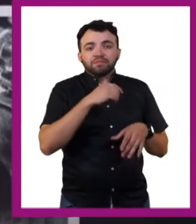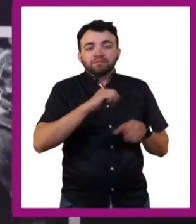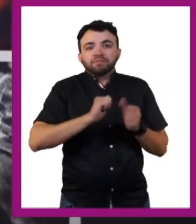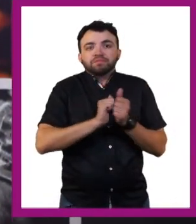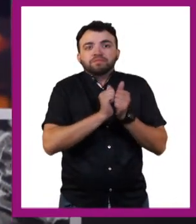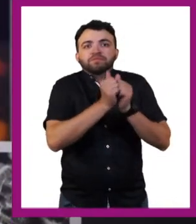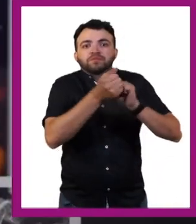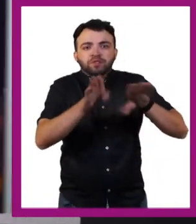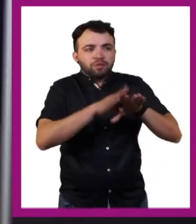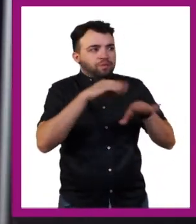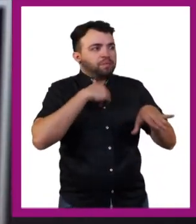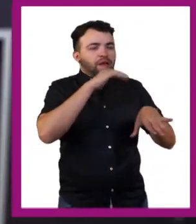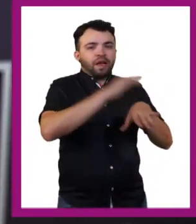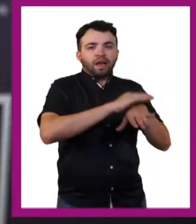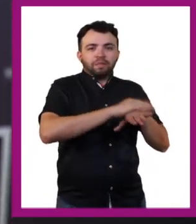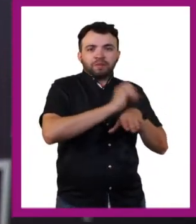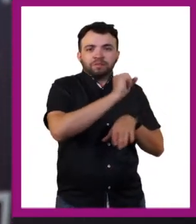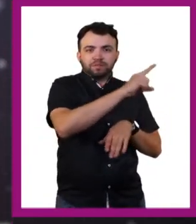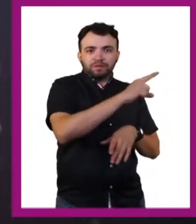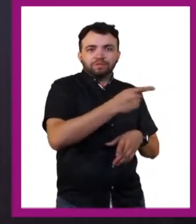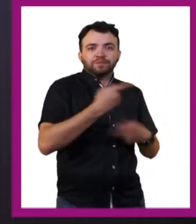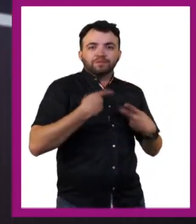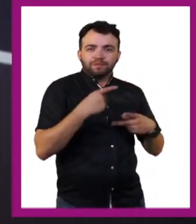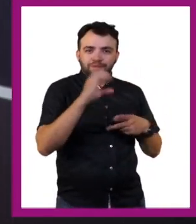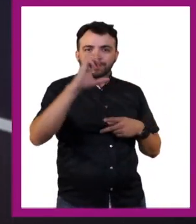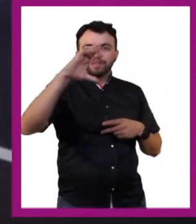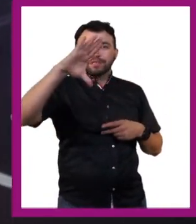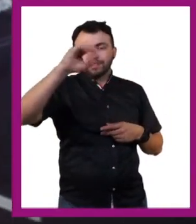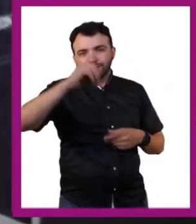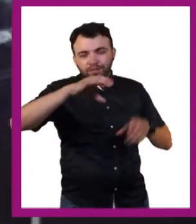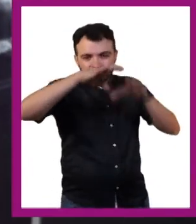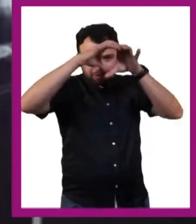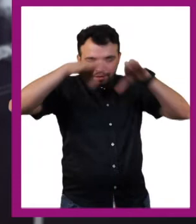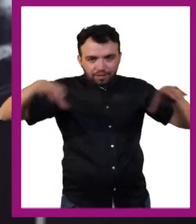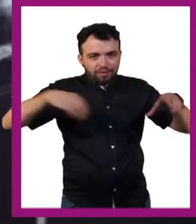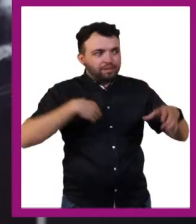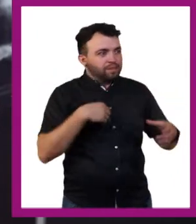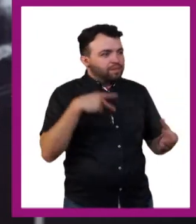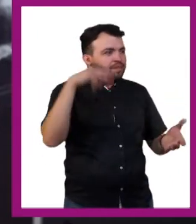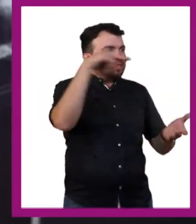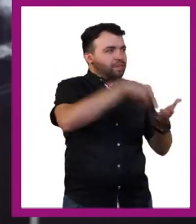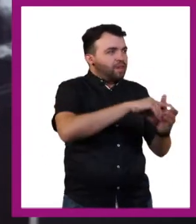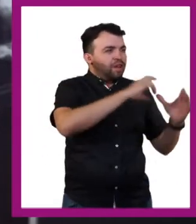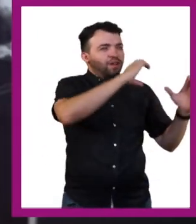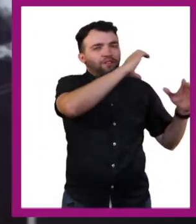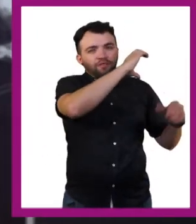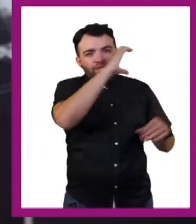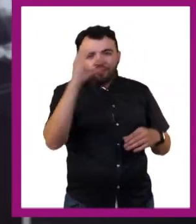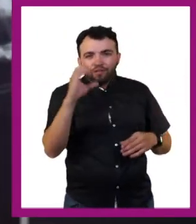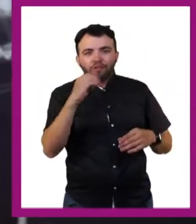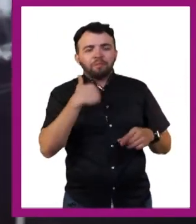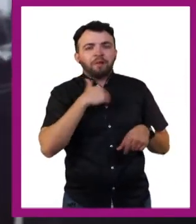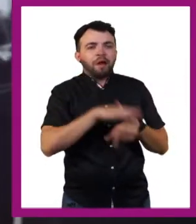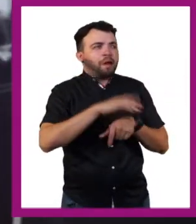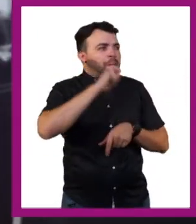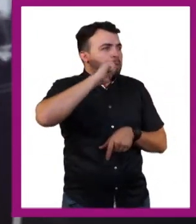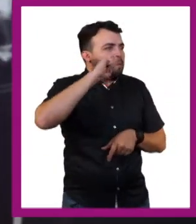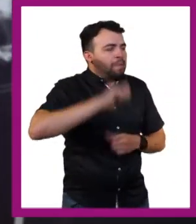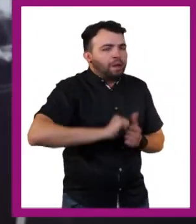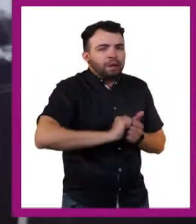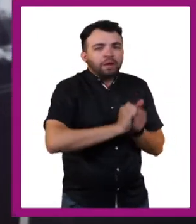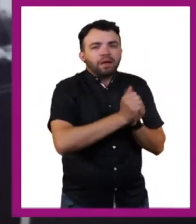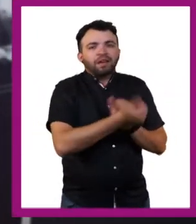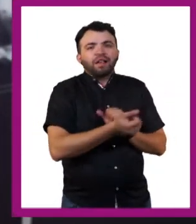entraba a los ensayos y yo entraba a todas partes y me iba tras bambalinas, tomaba fotos donde yo quería, literal,